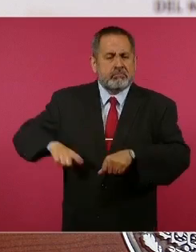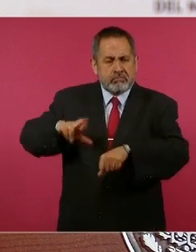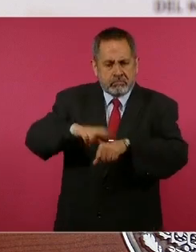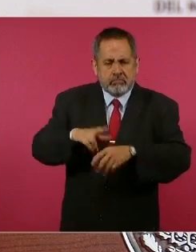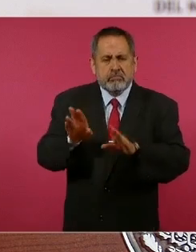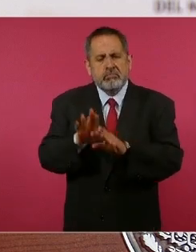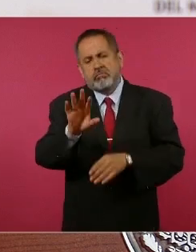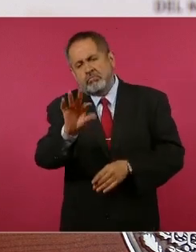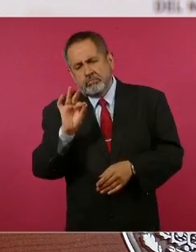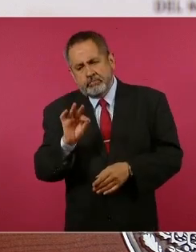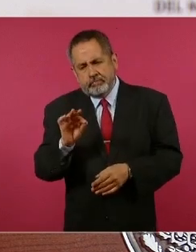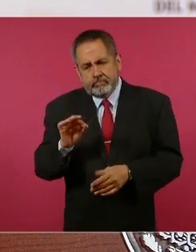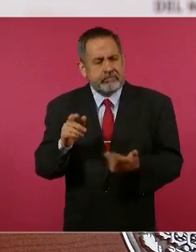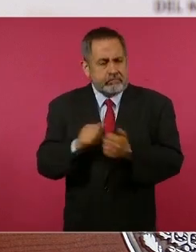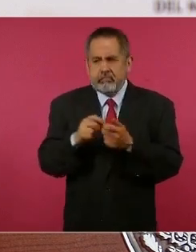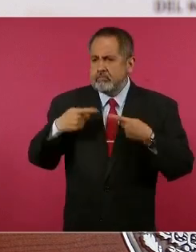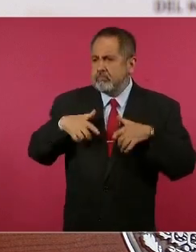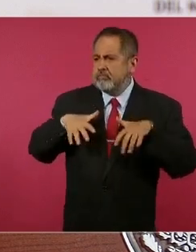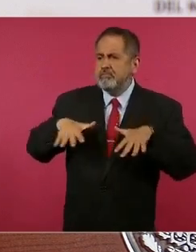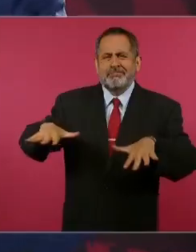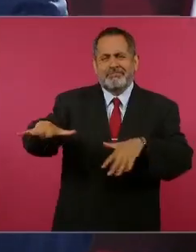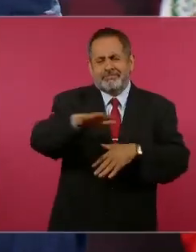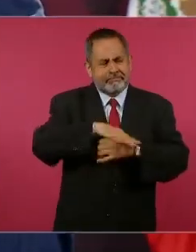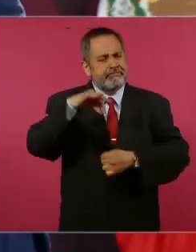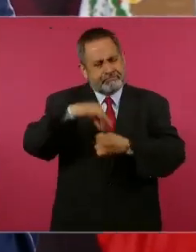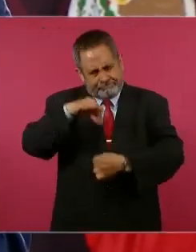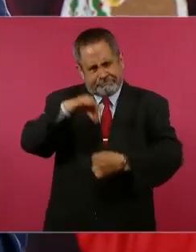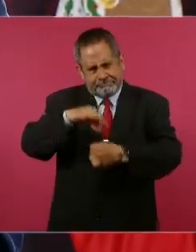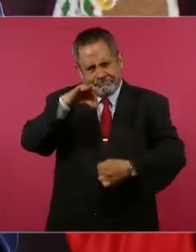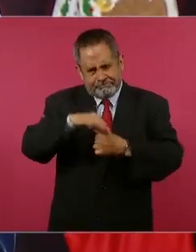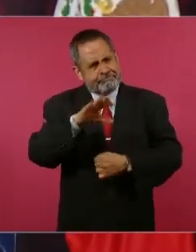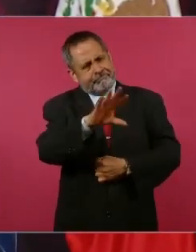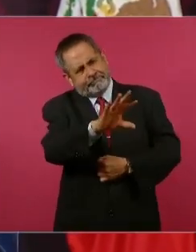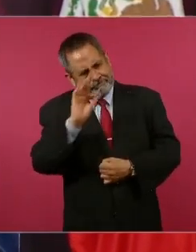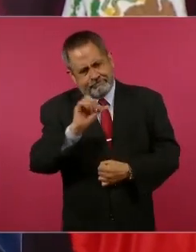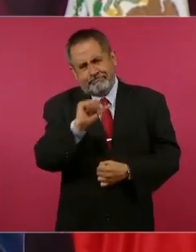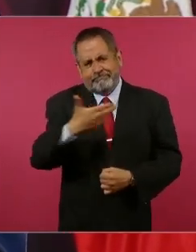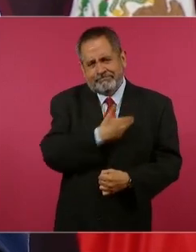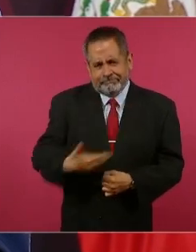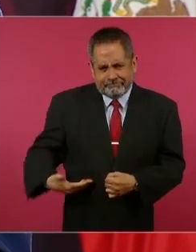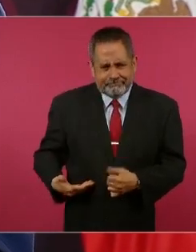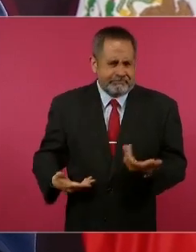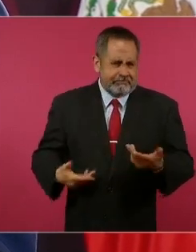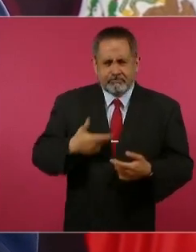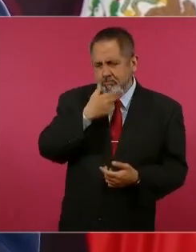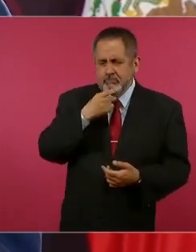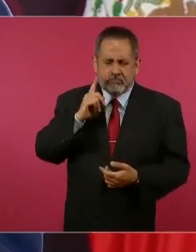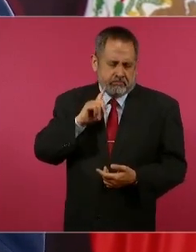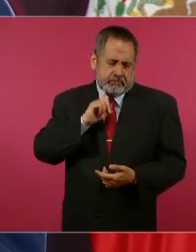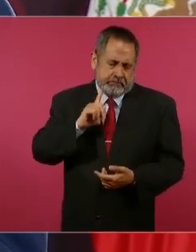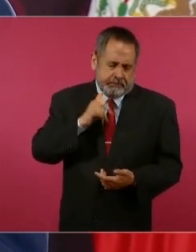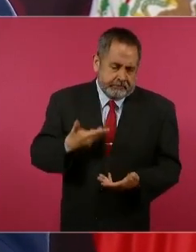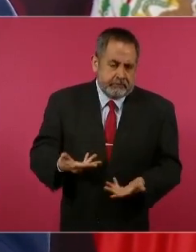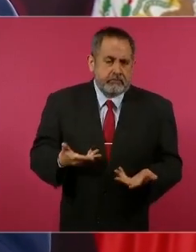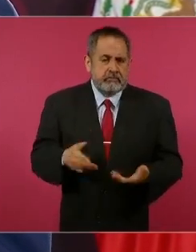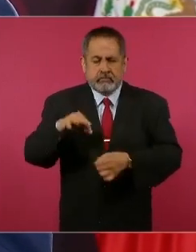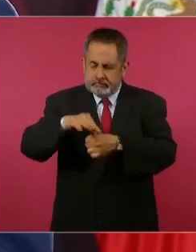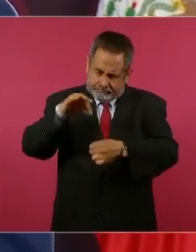gobernadores? ¿Cómo el pueblo elige al presidente, en este caso a la presidenta?